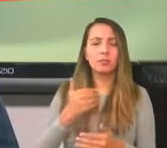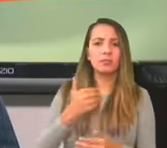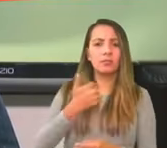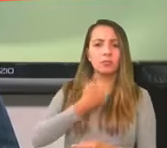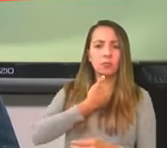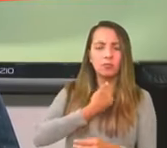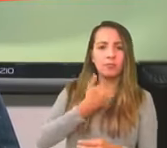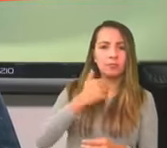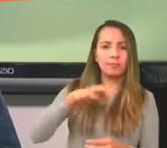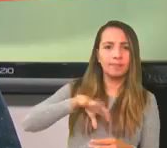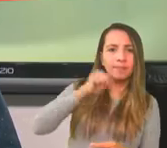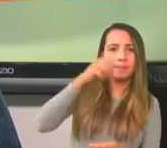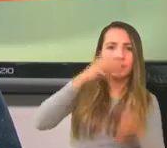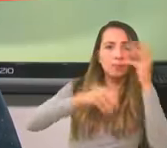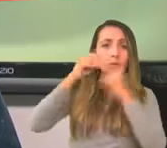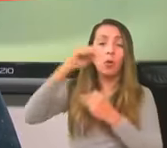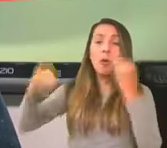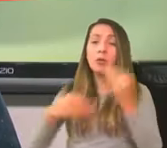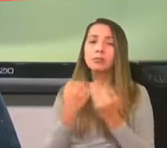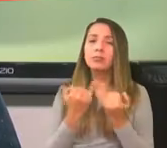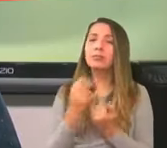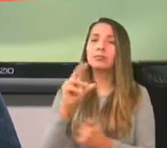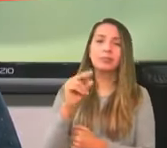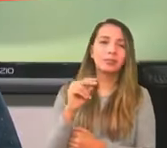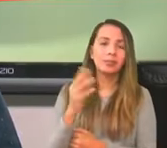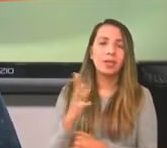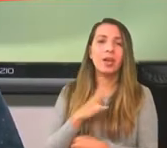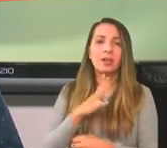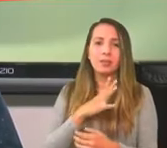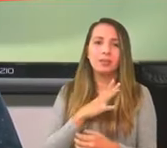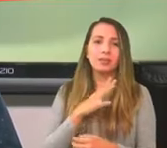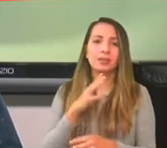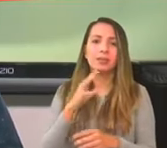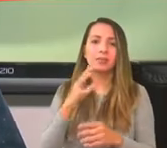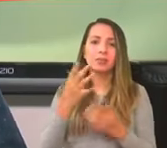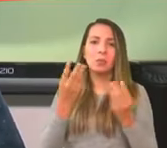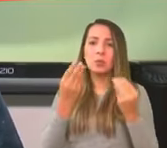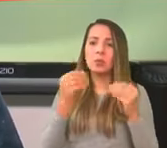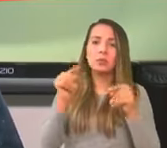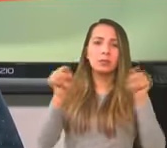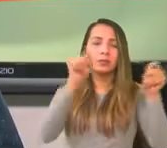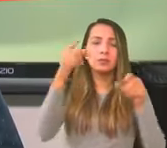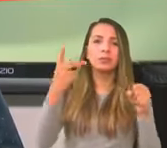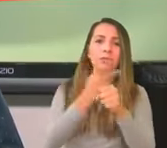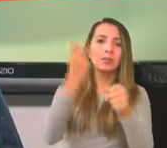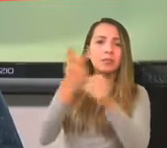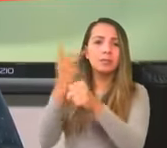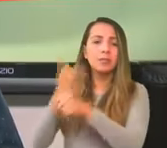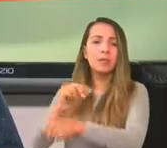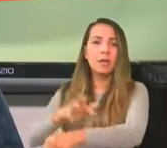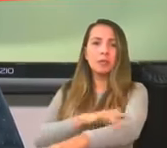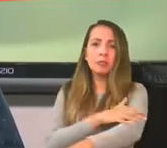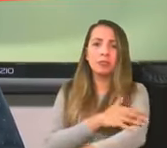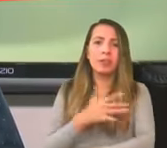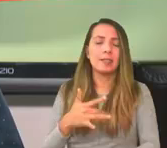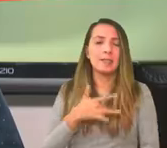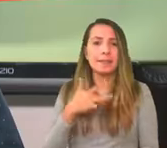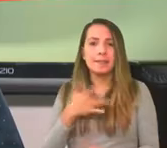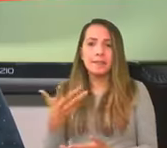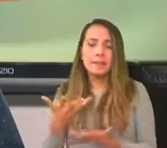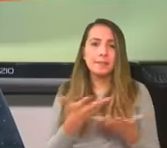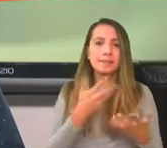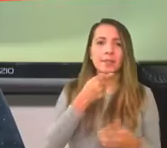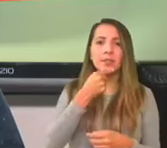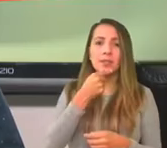en el aprendizaje. Hay muchas situaciones emocionales que están sucediendo en